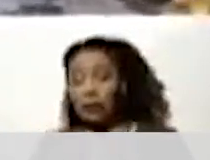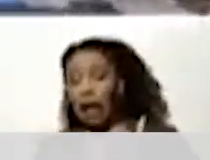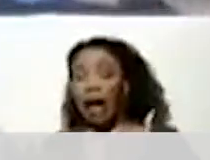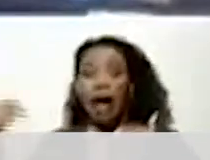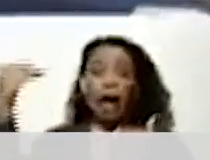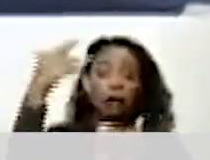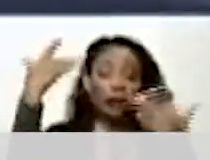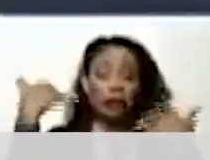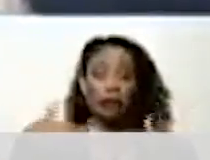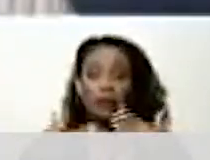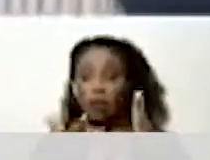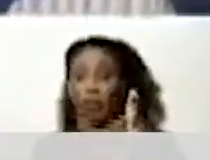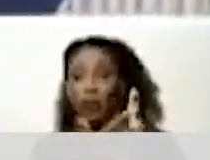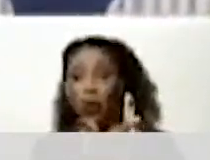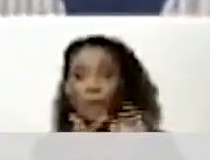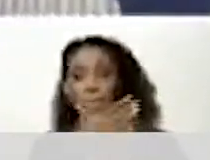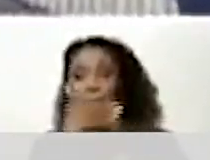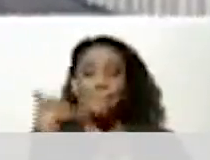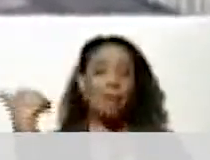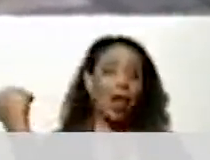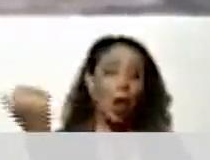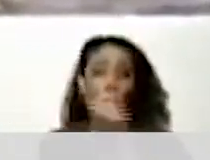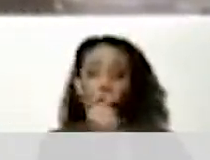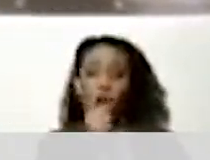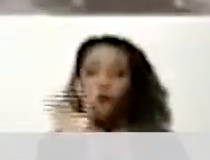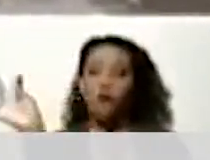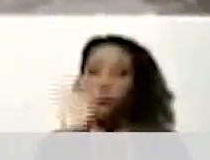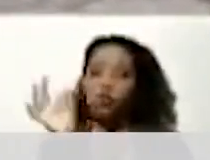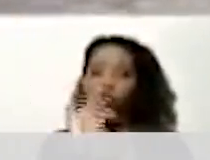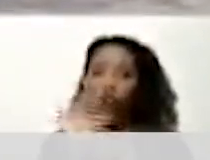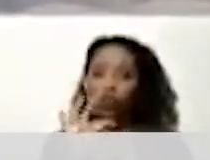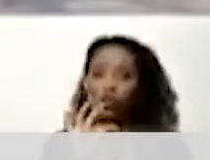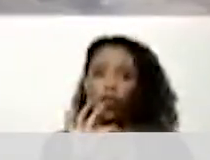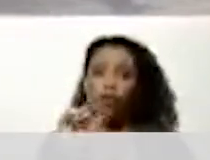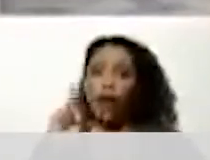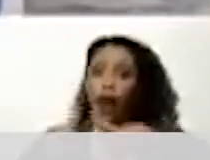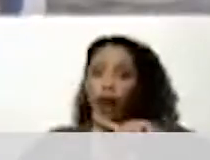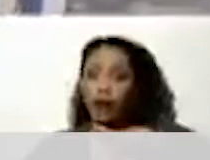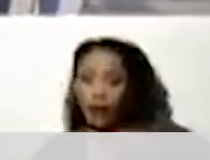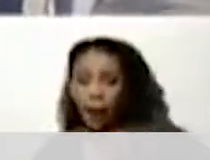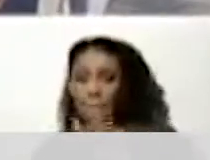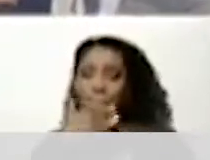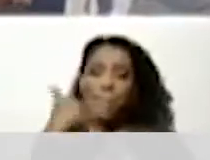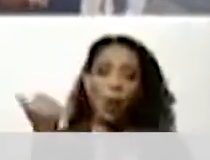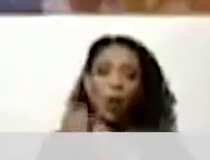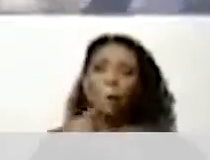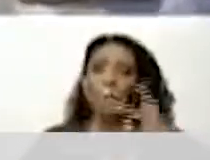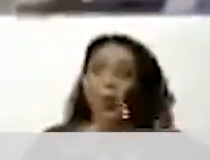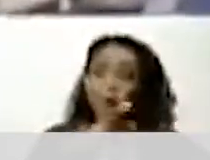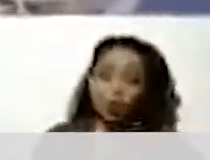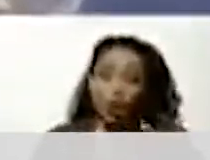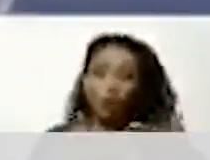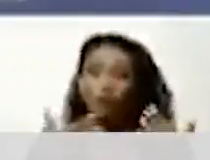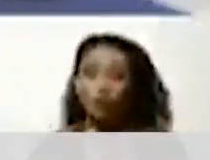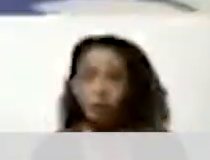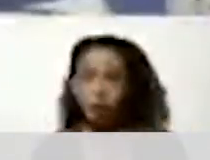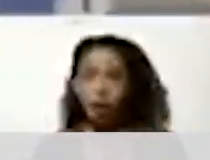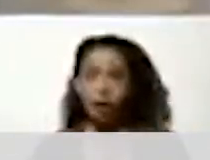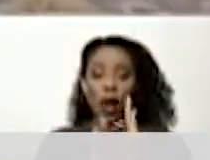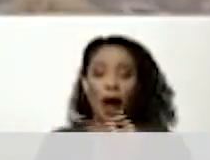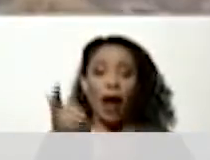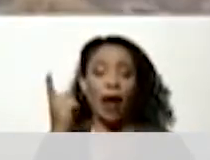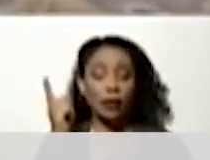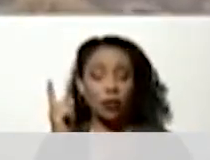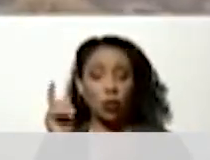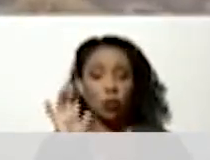Irán para mejorar el funcionamiento de los transformadores, el mejoramiento y la producción de acumuladores de